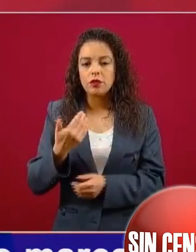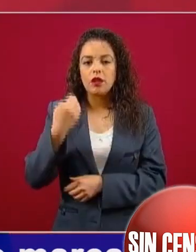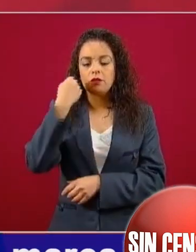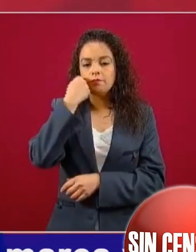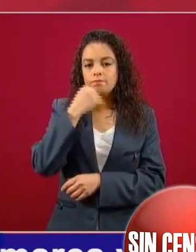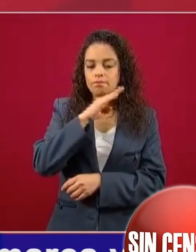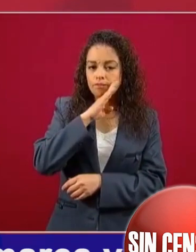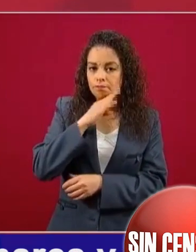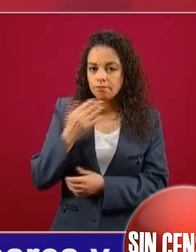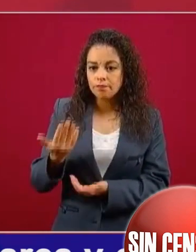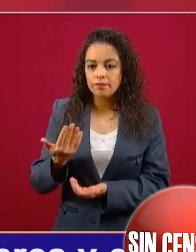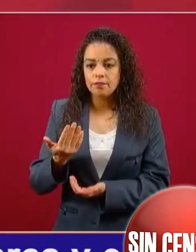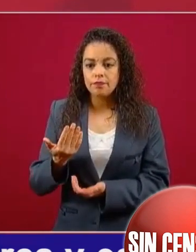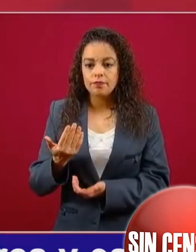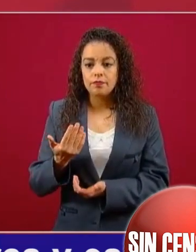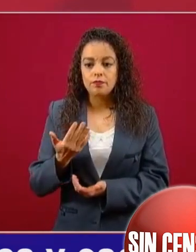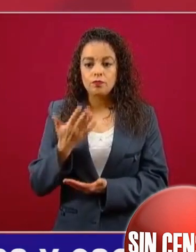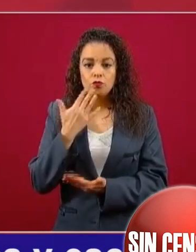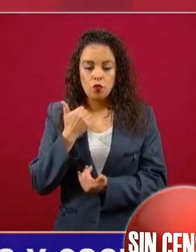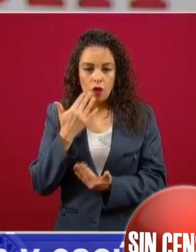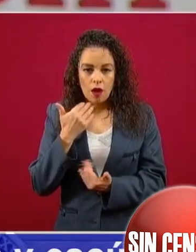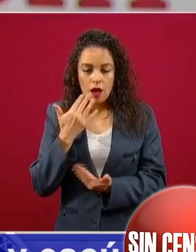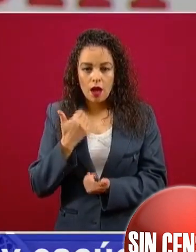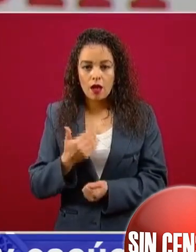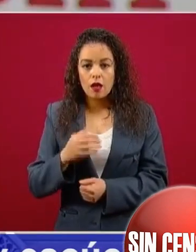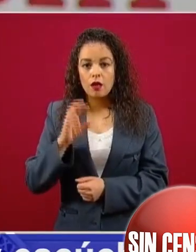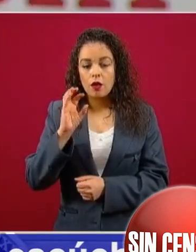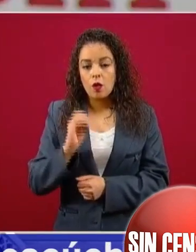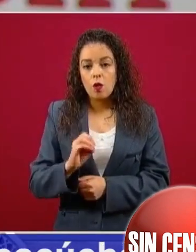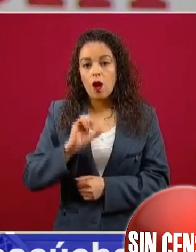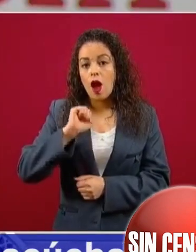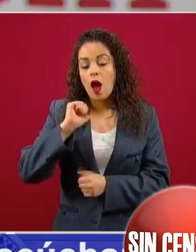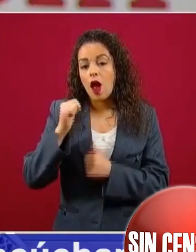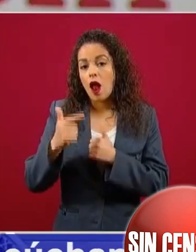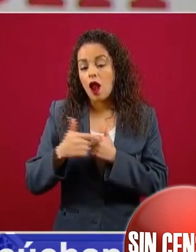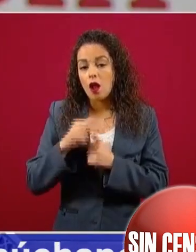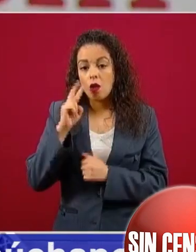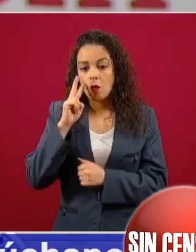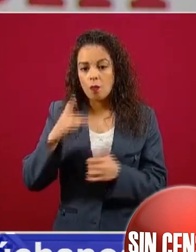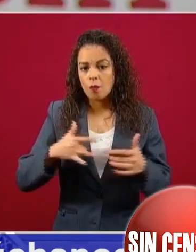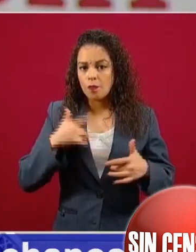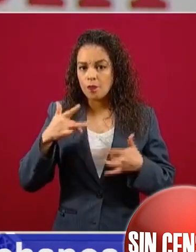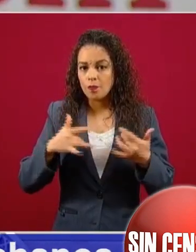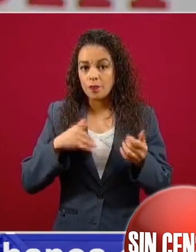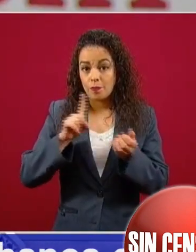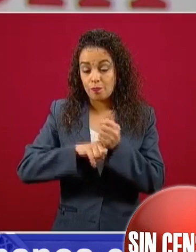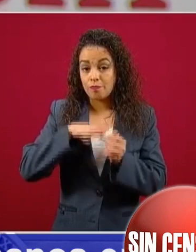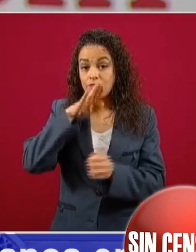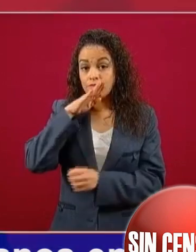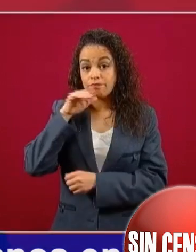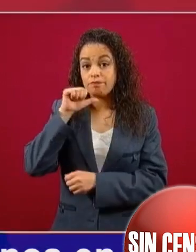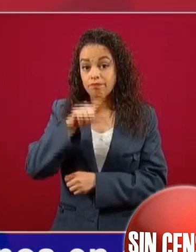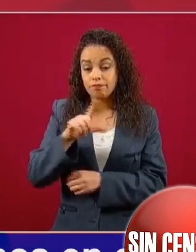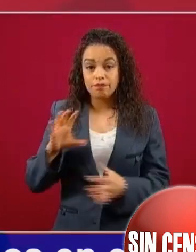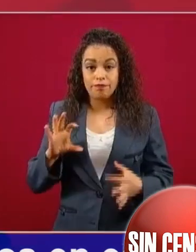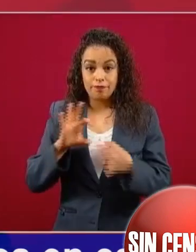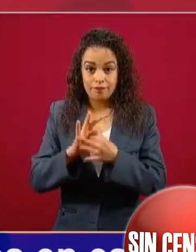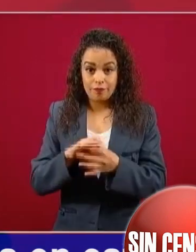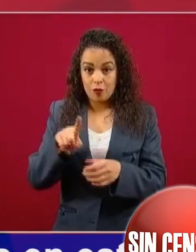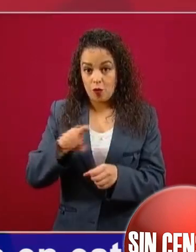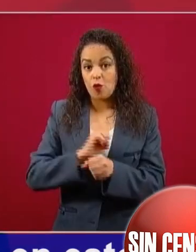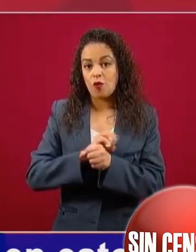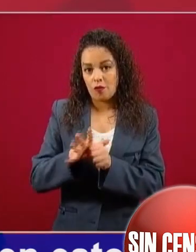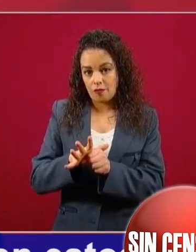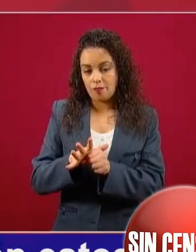temperatura, que no tengan ninguna manifestación de enfermedad, para que lleguen a